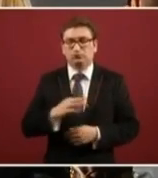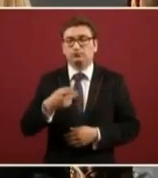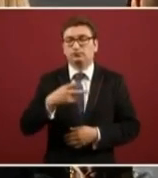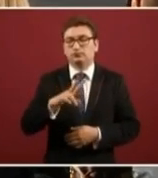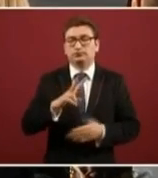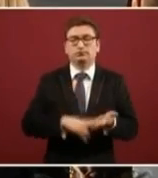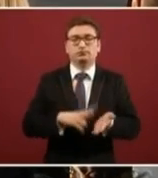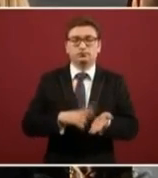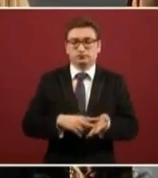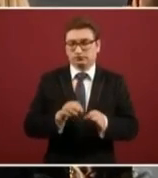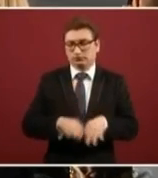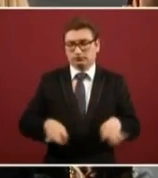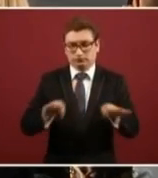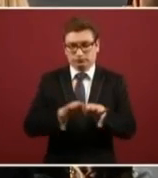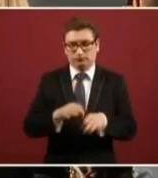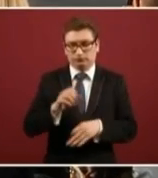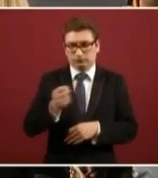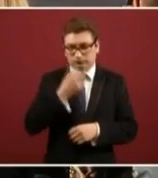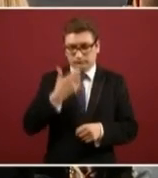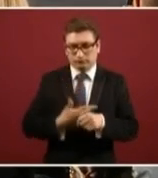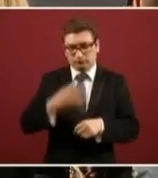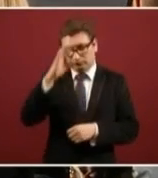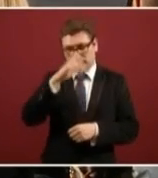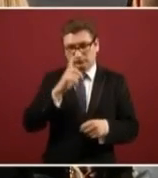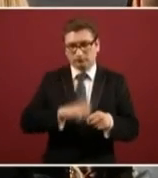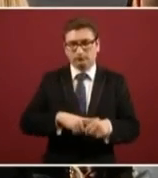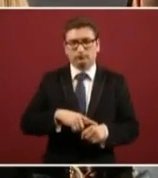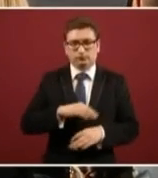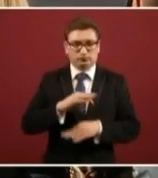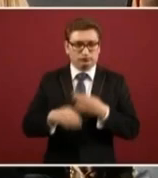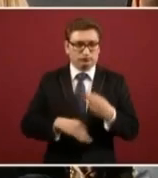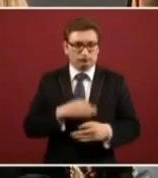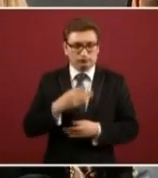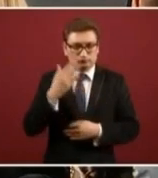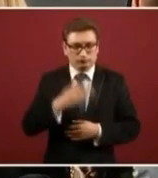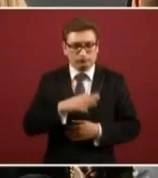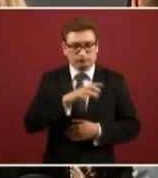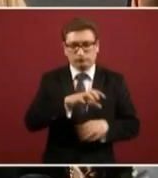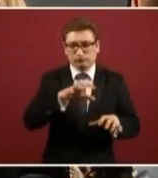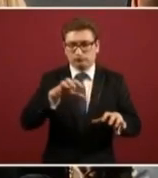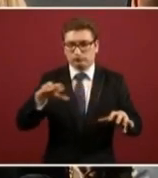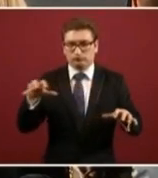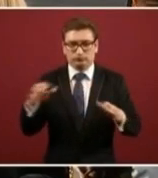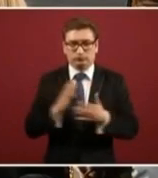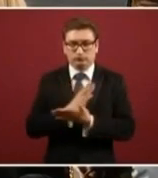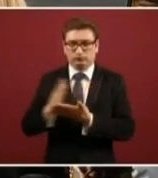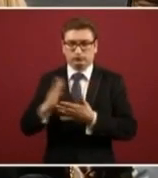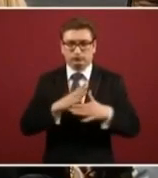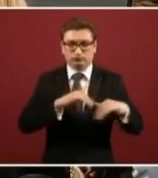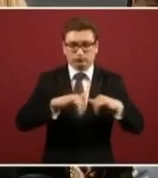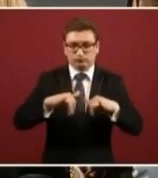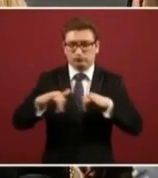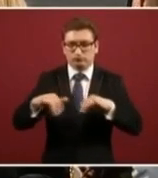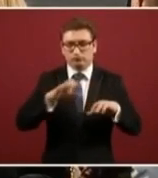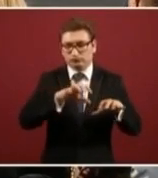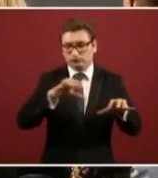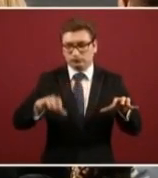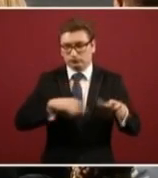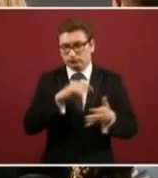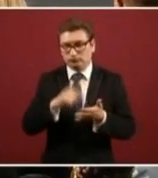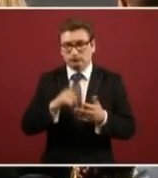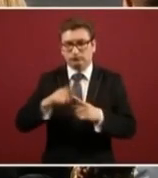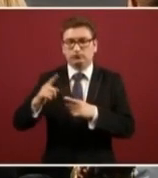decir que la Secretaría de Agricultura tiene todos a accionar en forma territorial y muchos de los resultados que se han